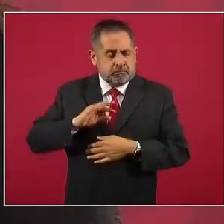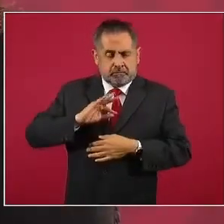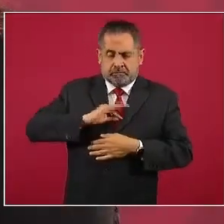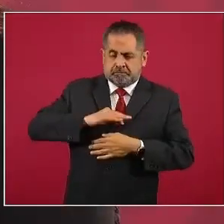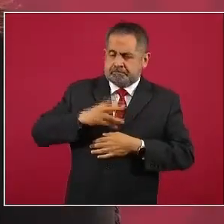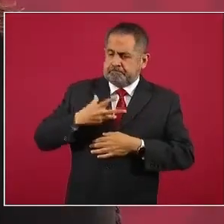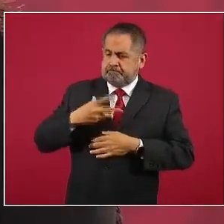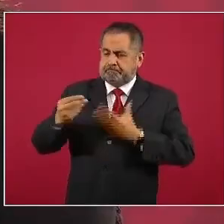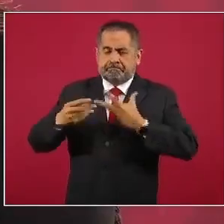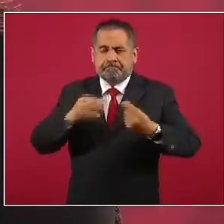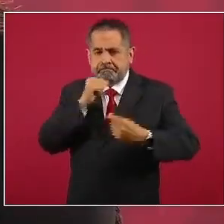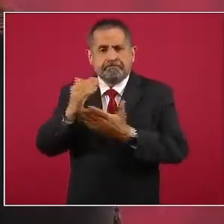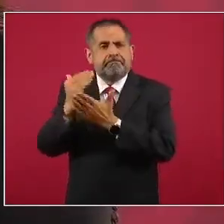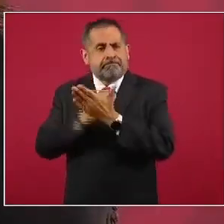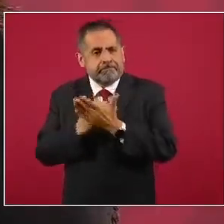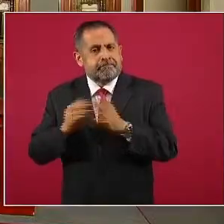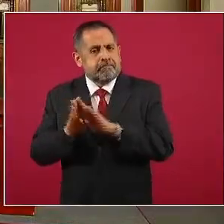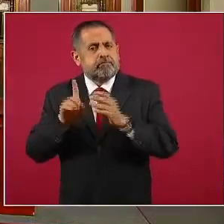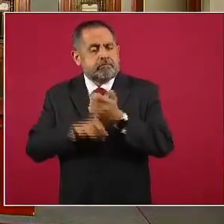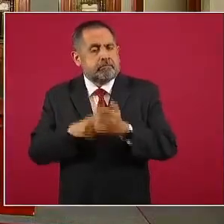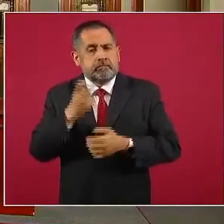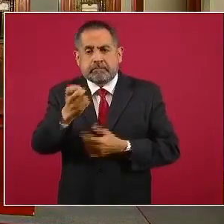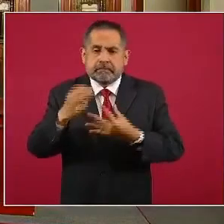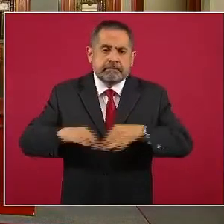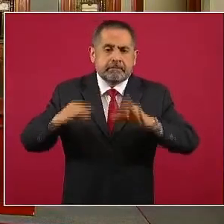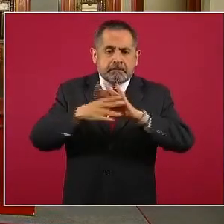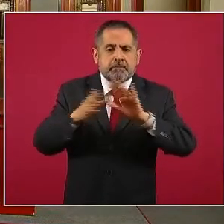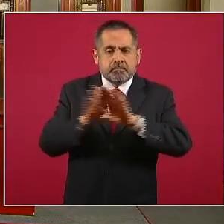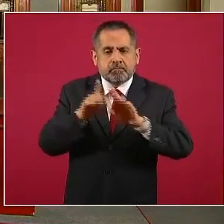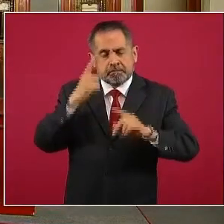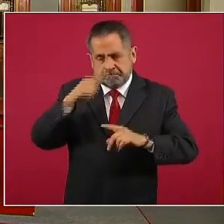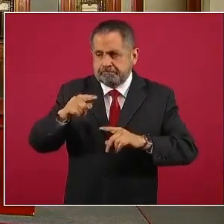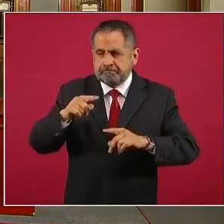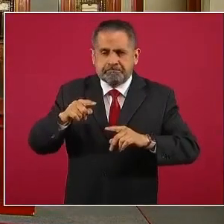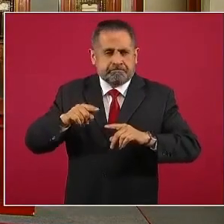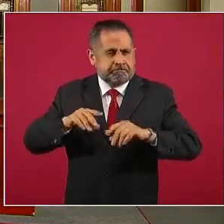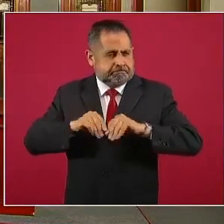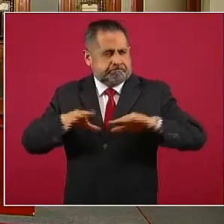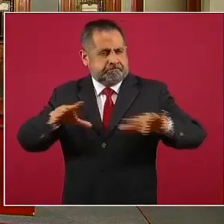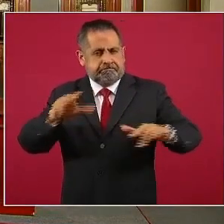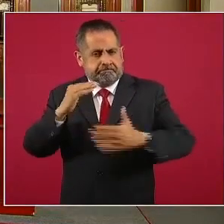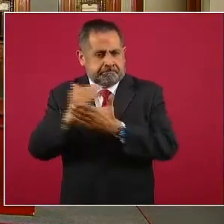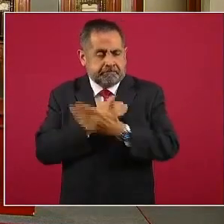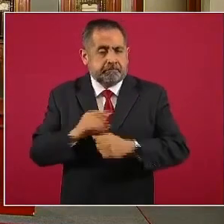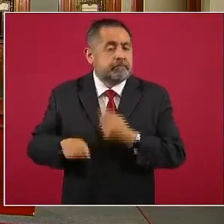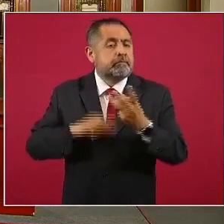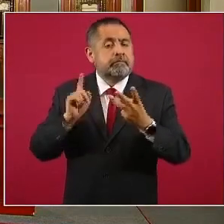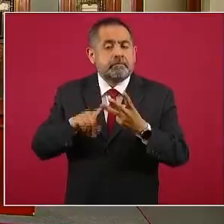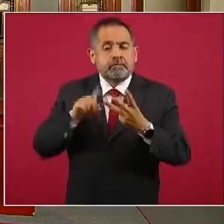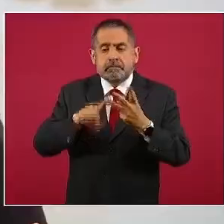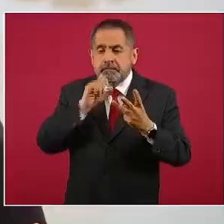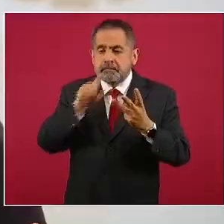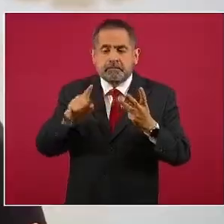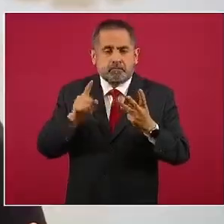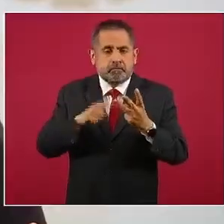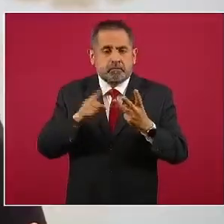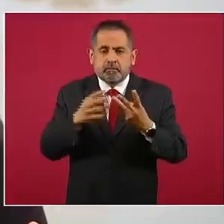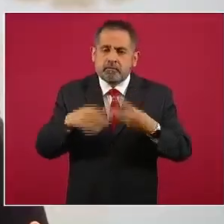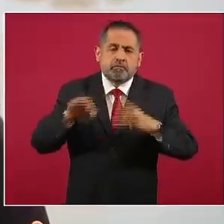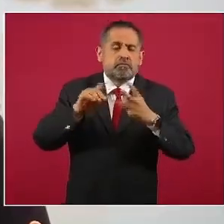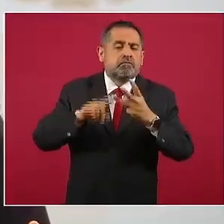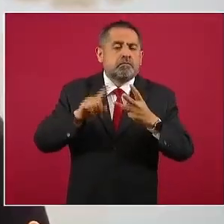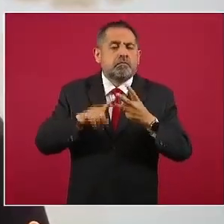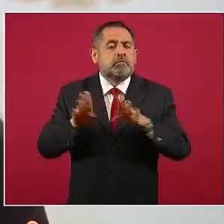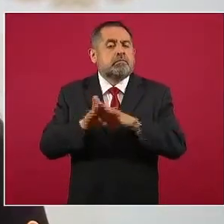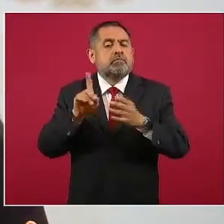es otro elemento que realmente impacta en la transmisión de la epidemia. Y el tercero que también es importante,